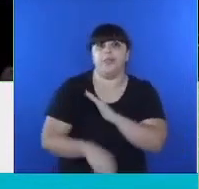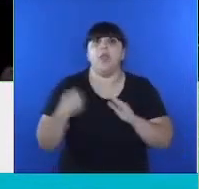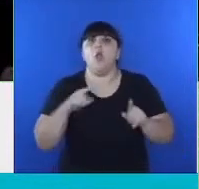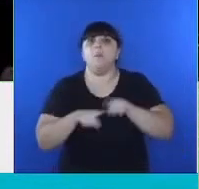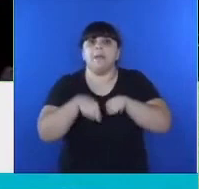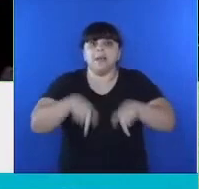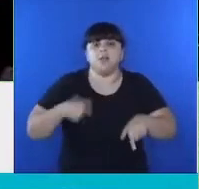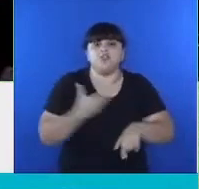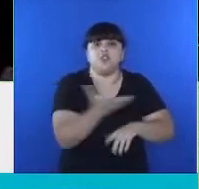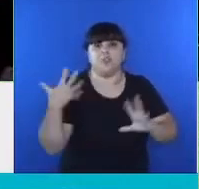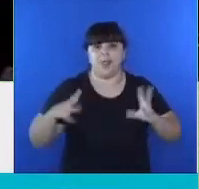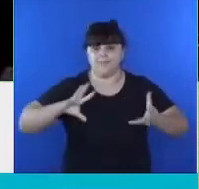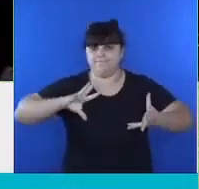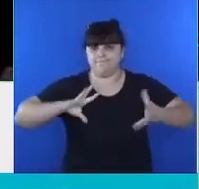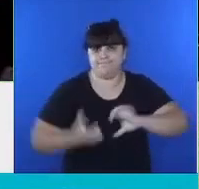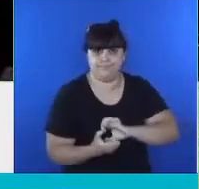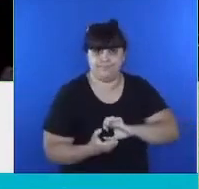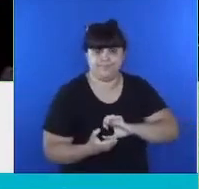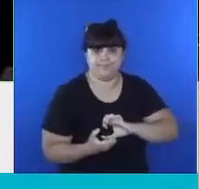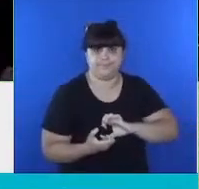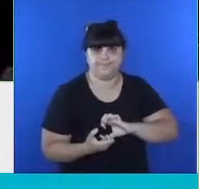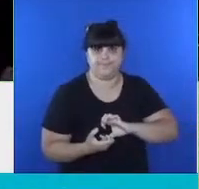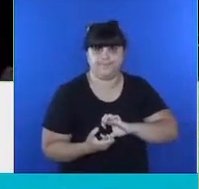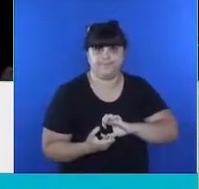que esto está aparejando y acarreando.